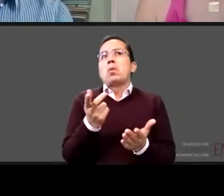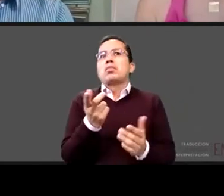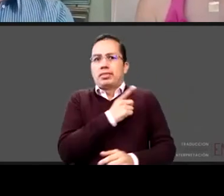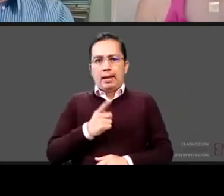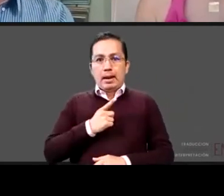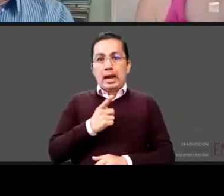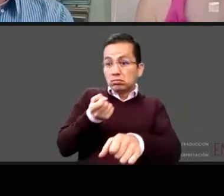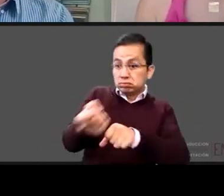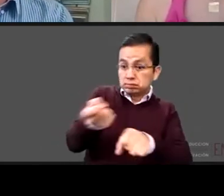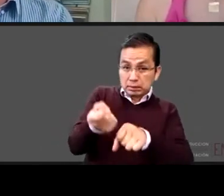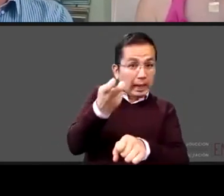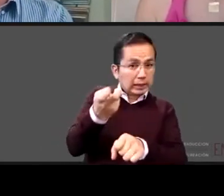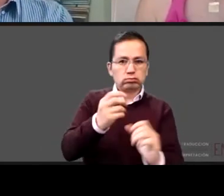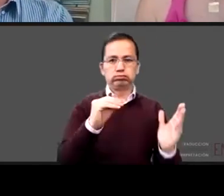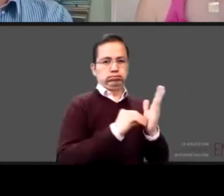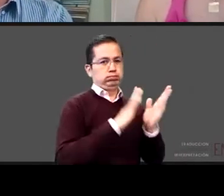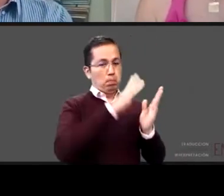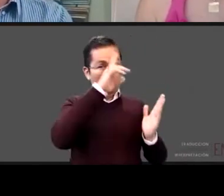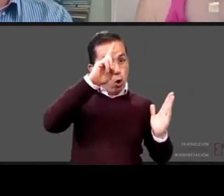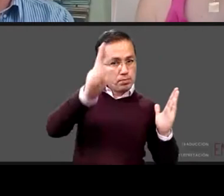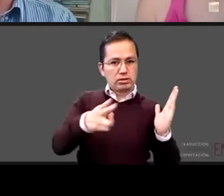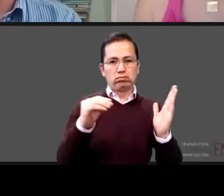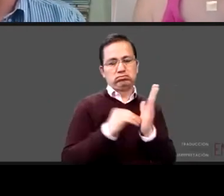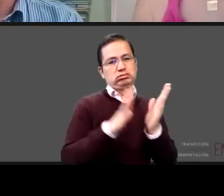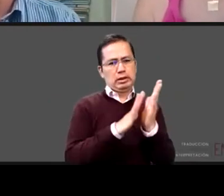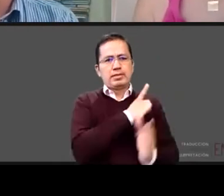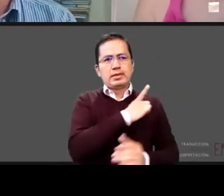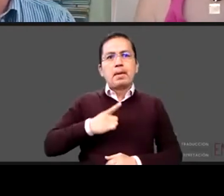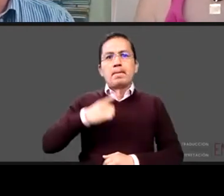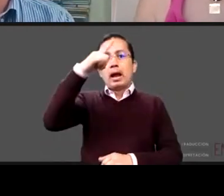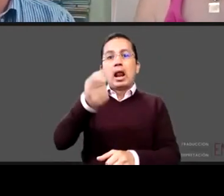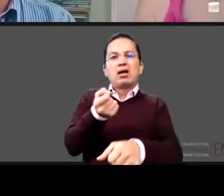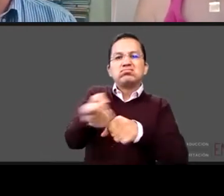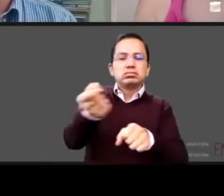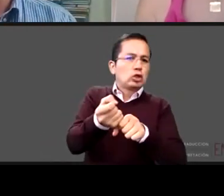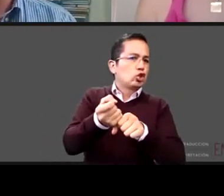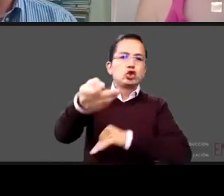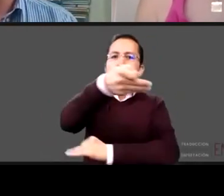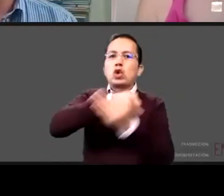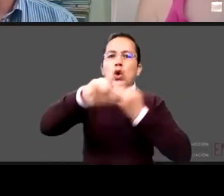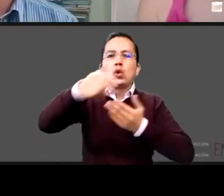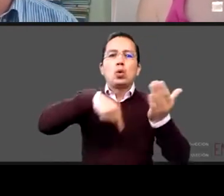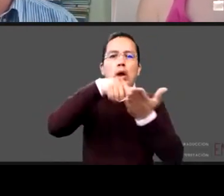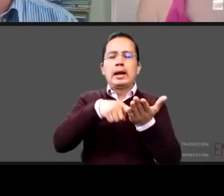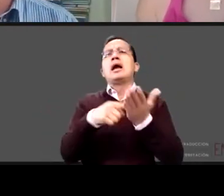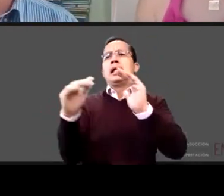entornos. Y cuando hablamos de todos los entornos, solamente estamos hablando del entorno del